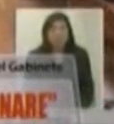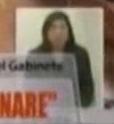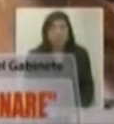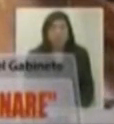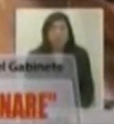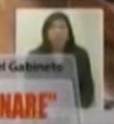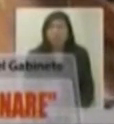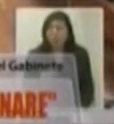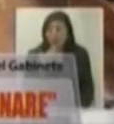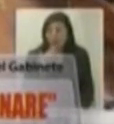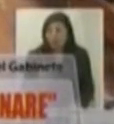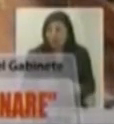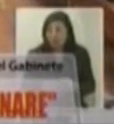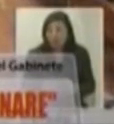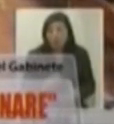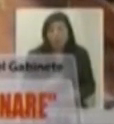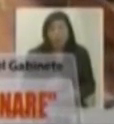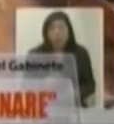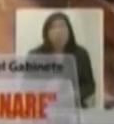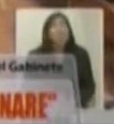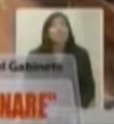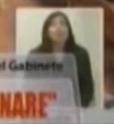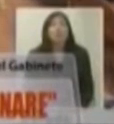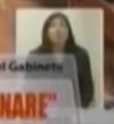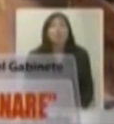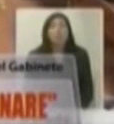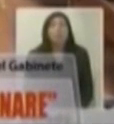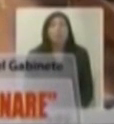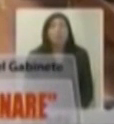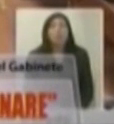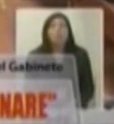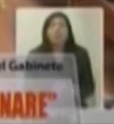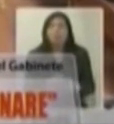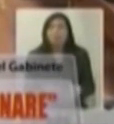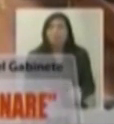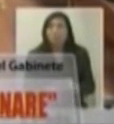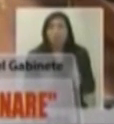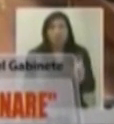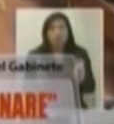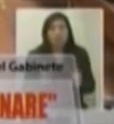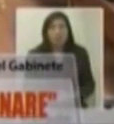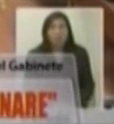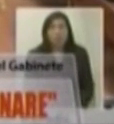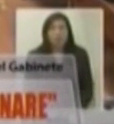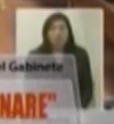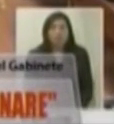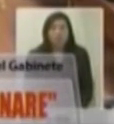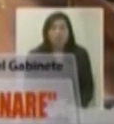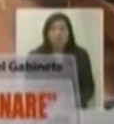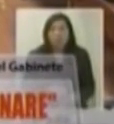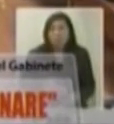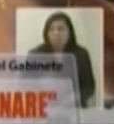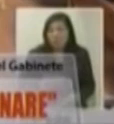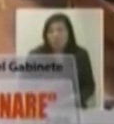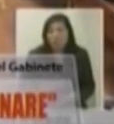Yo agradezco a la Comisión de Educación del Congreso de la República que le ha dado prioridad a este tema. Efectivamente esperamos que